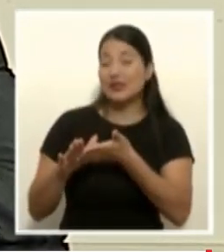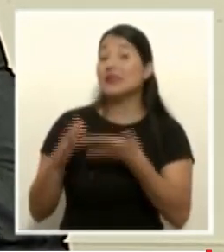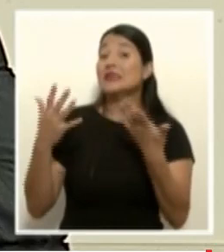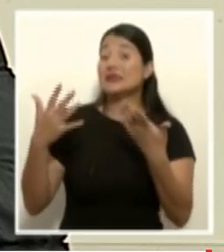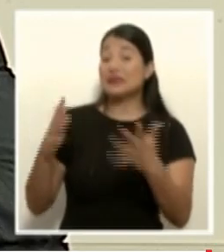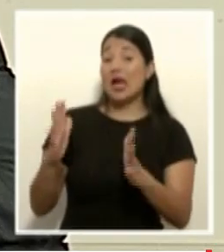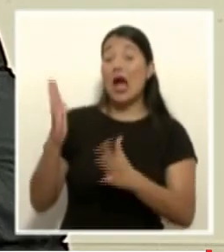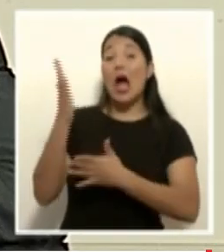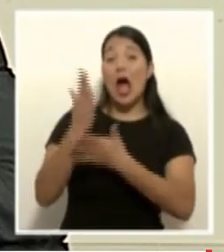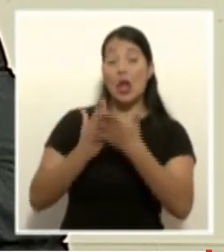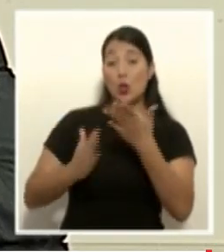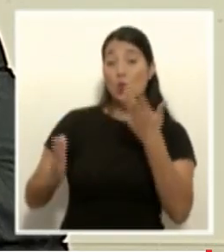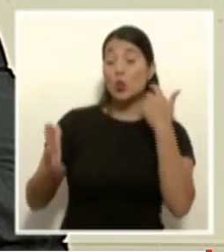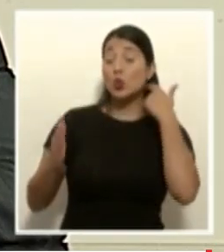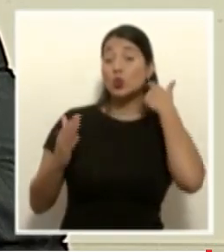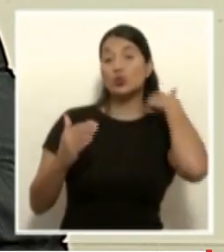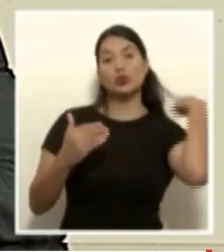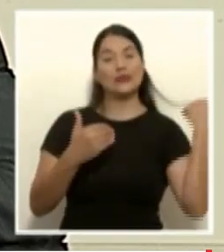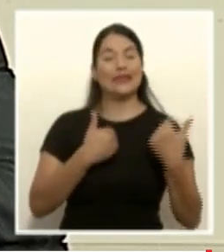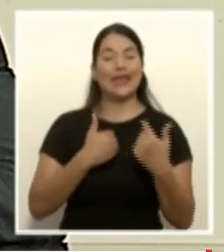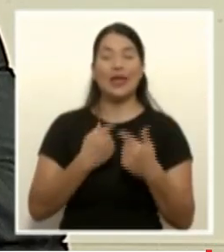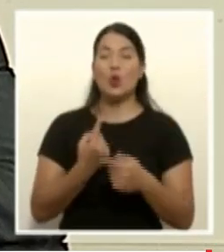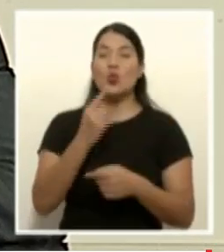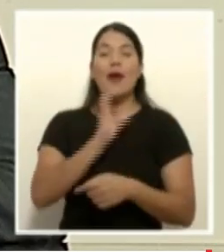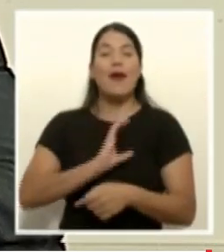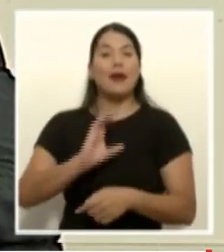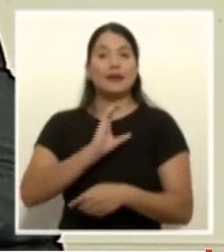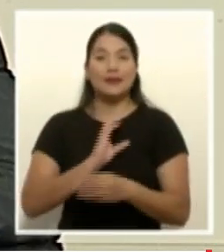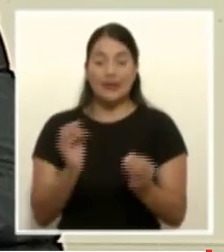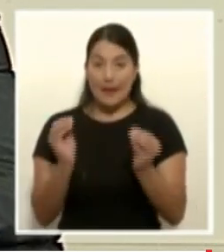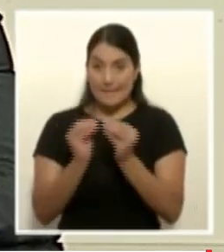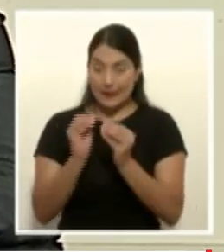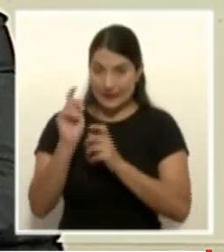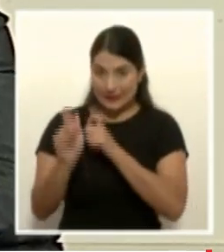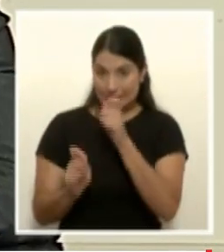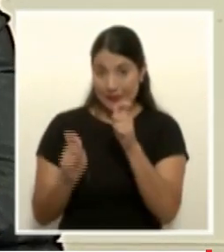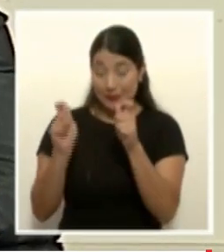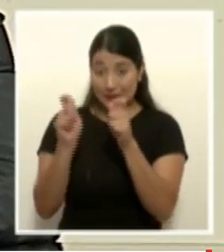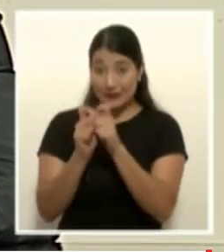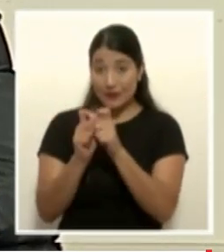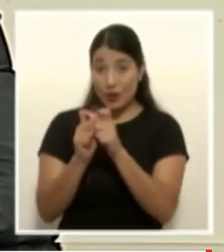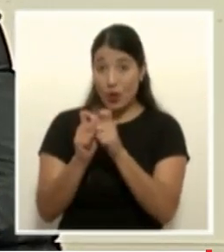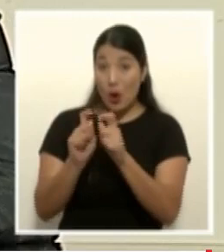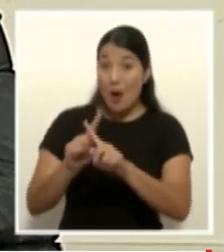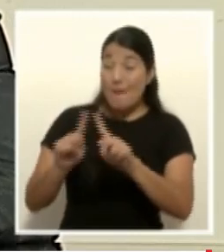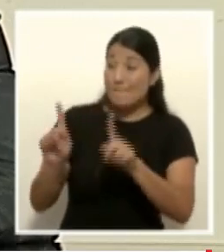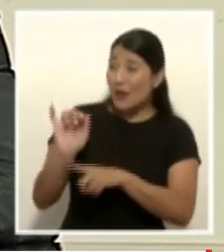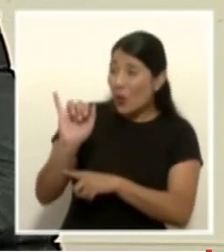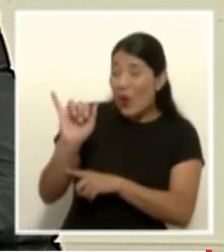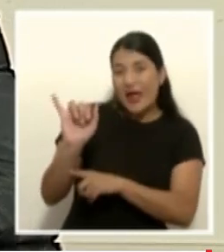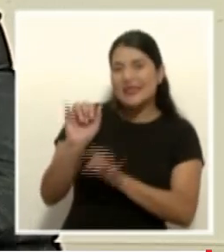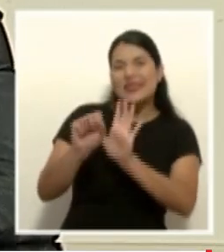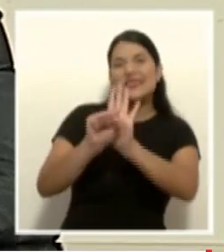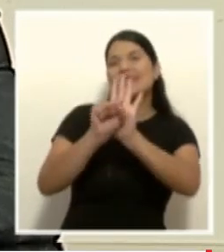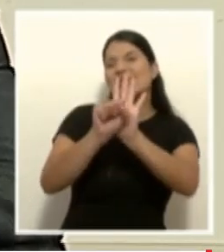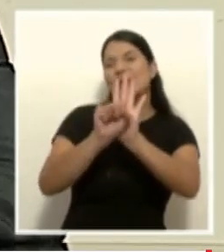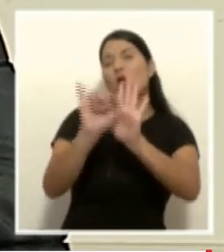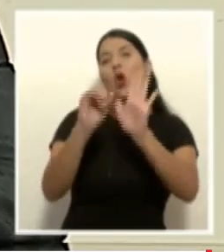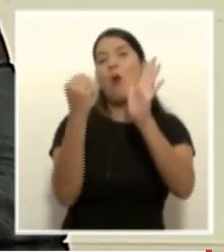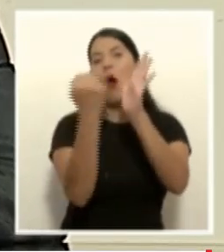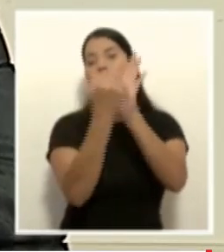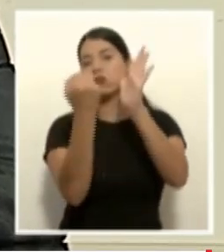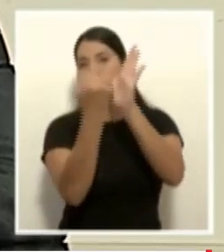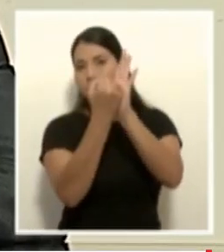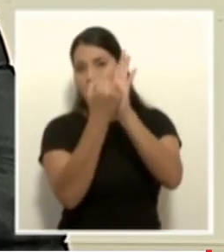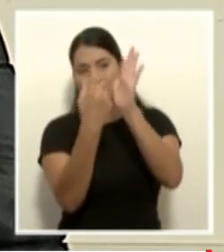emitido con una característica mucho más específica, pero que ese sello que usted indica en realidad pues va no